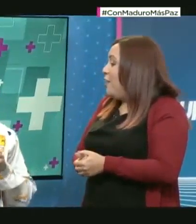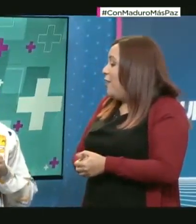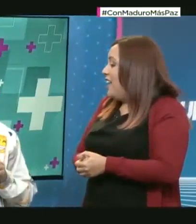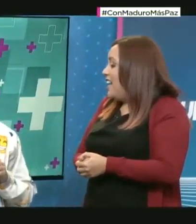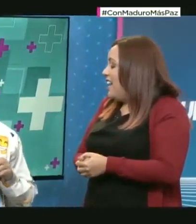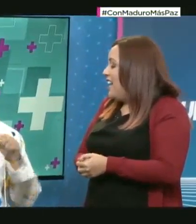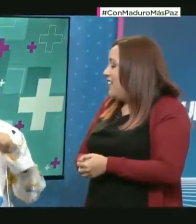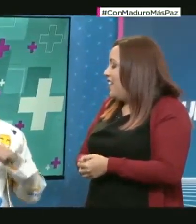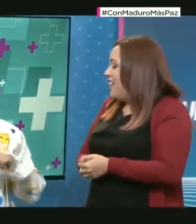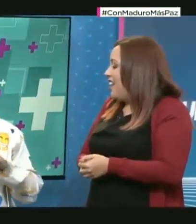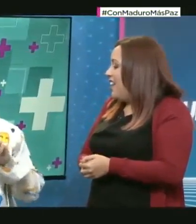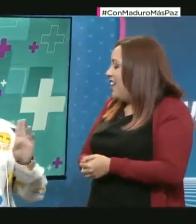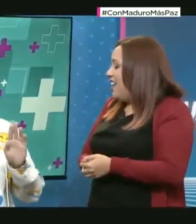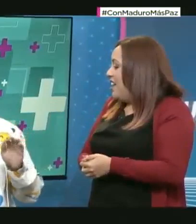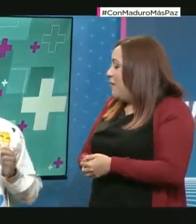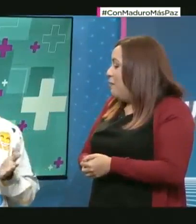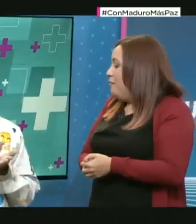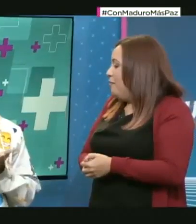Bueno, de La Guaira,